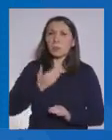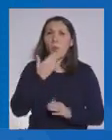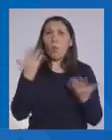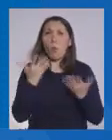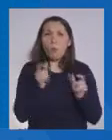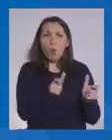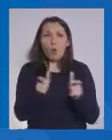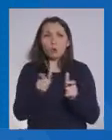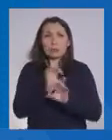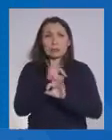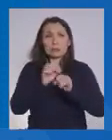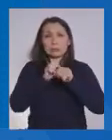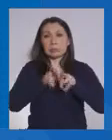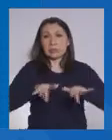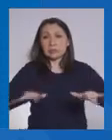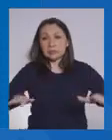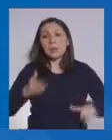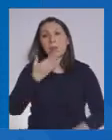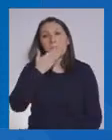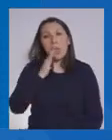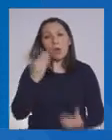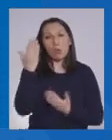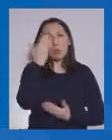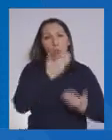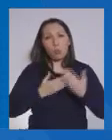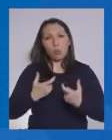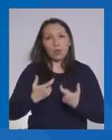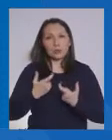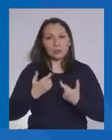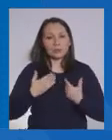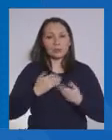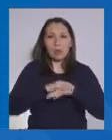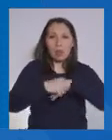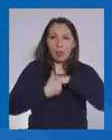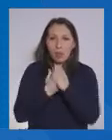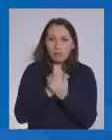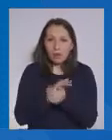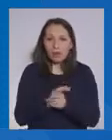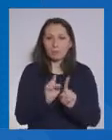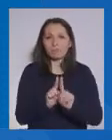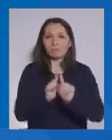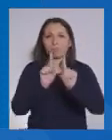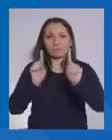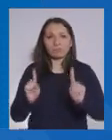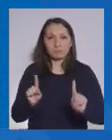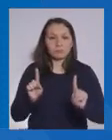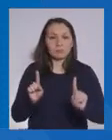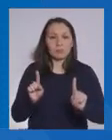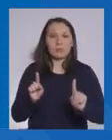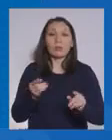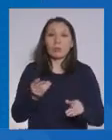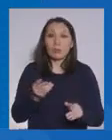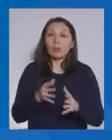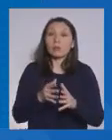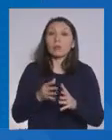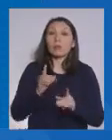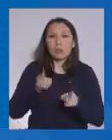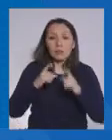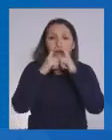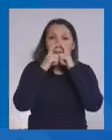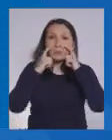poder contener estos brotes es tomar estas medidas de autocuidado lavarse las manos distanciamiento físico muy el